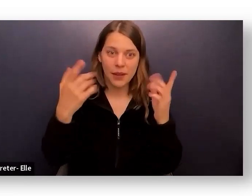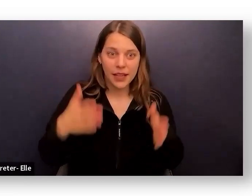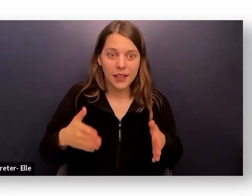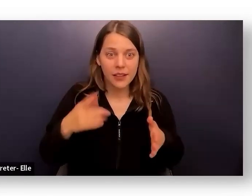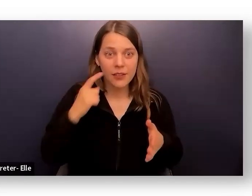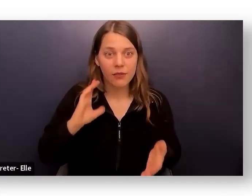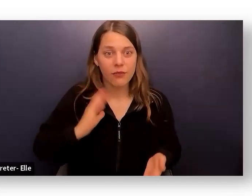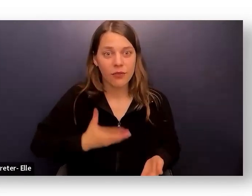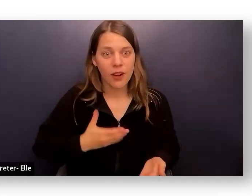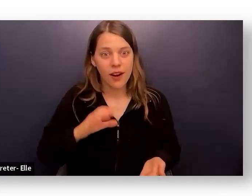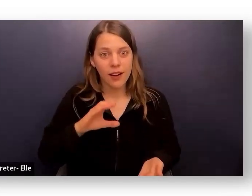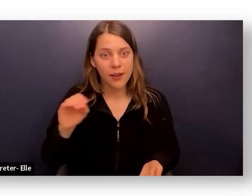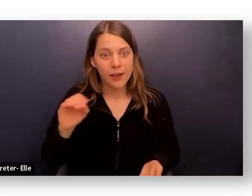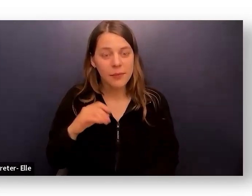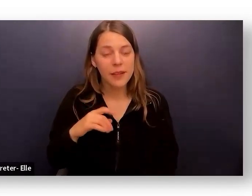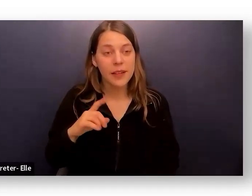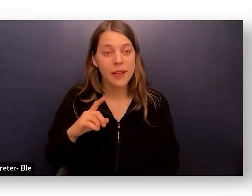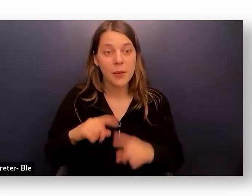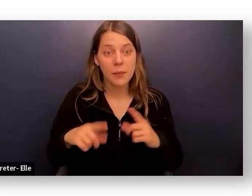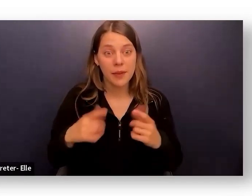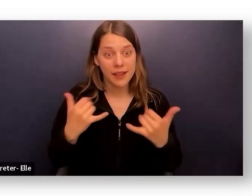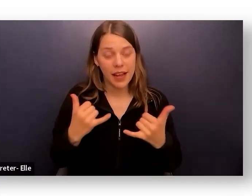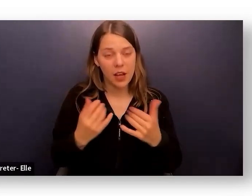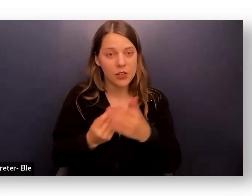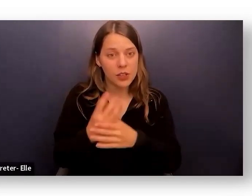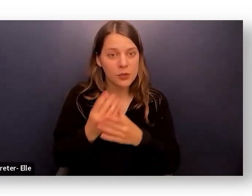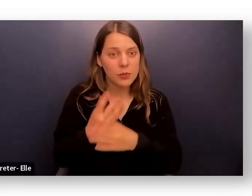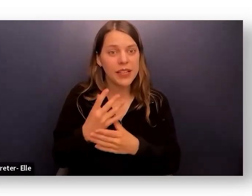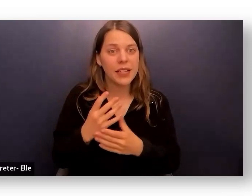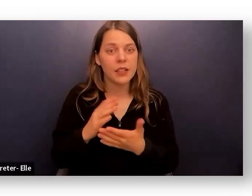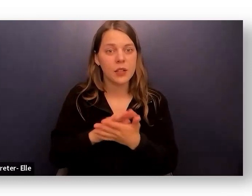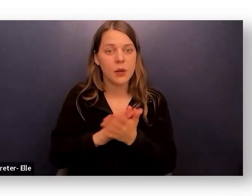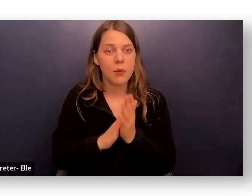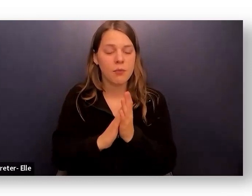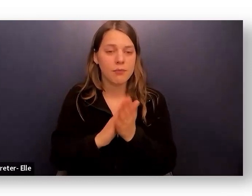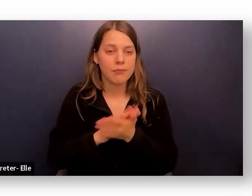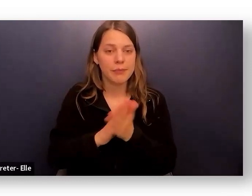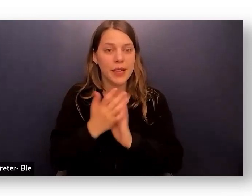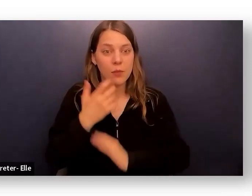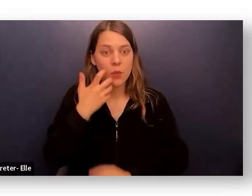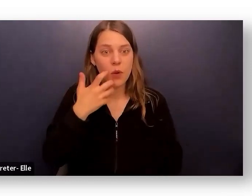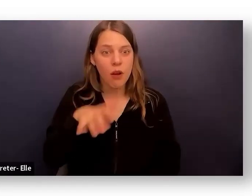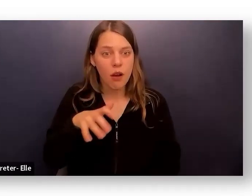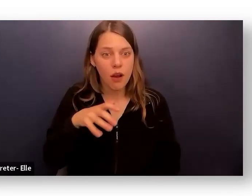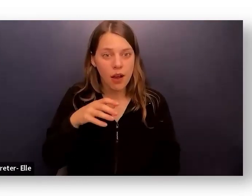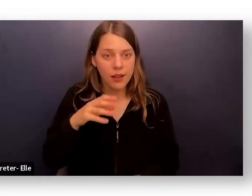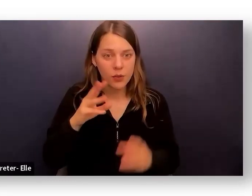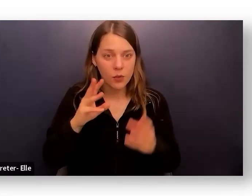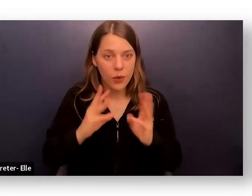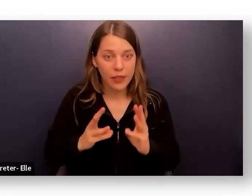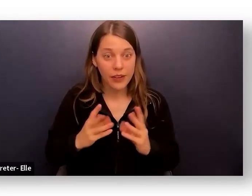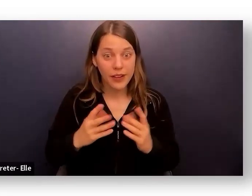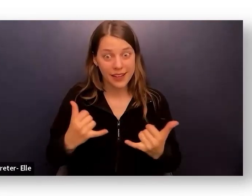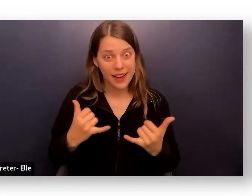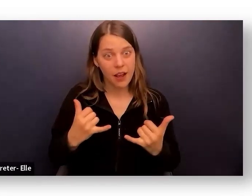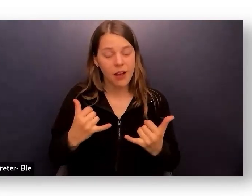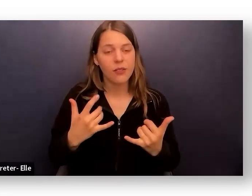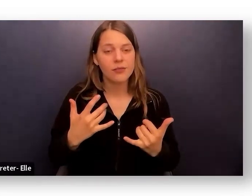y temperaturas bajo cero. Pero cuando se convierte a la